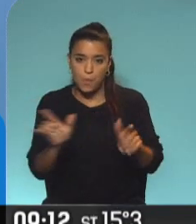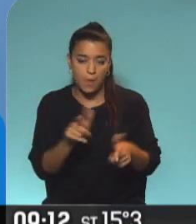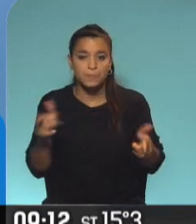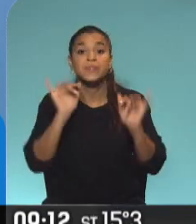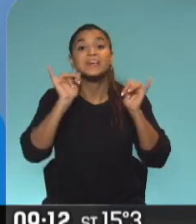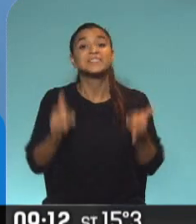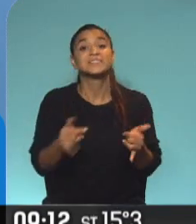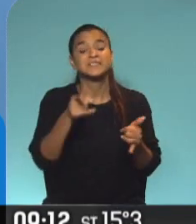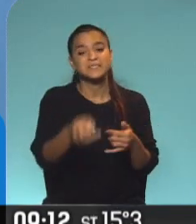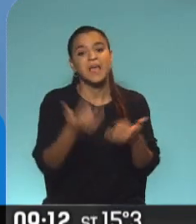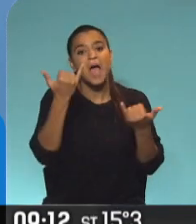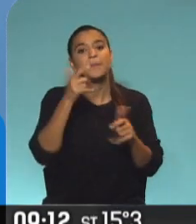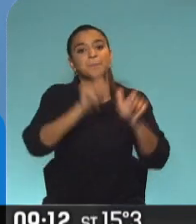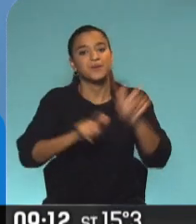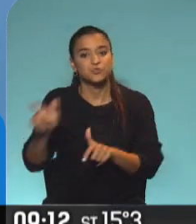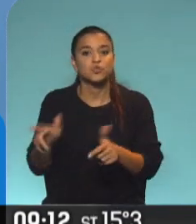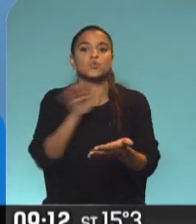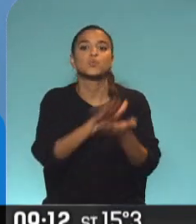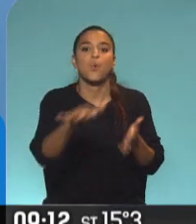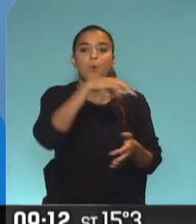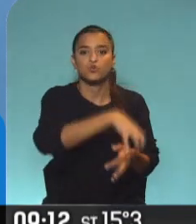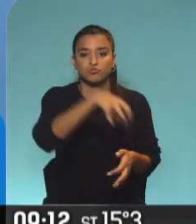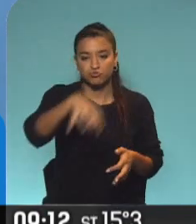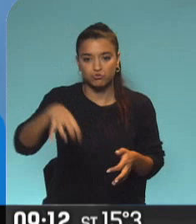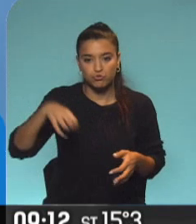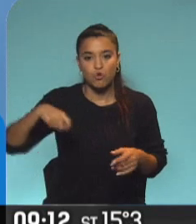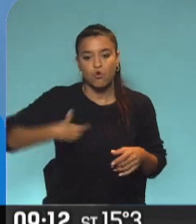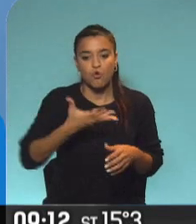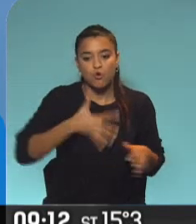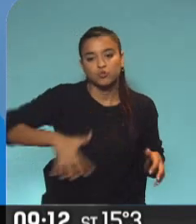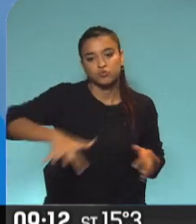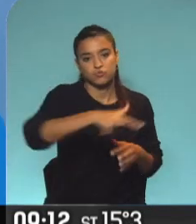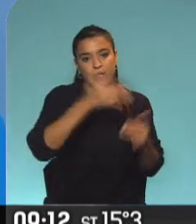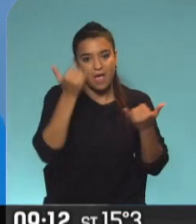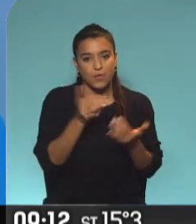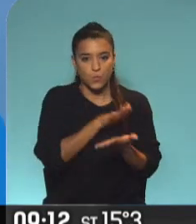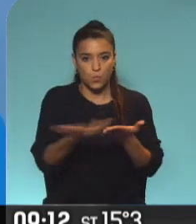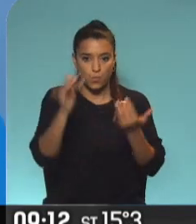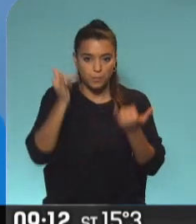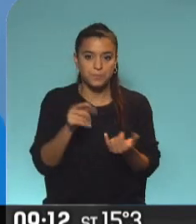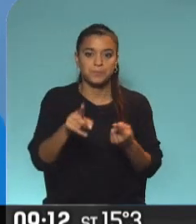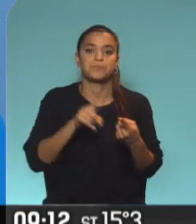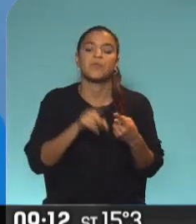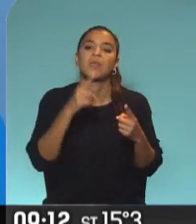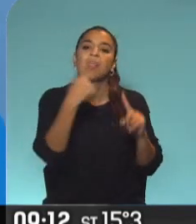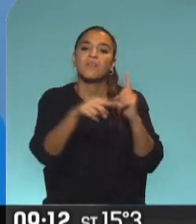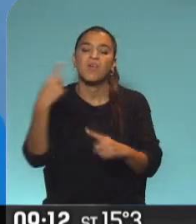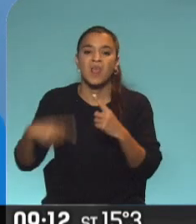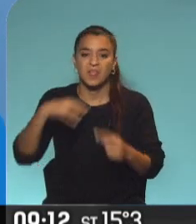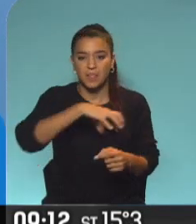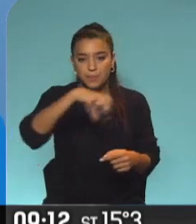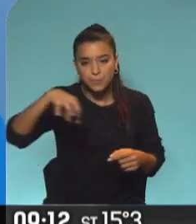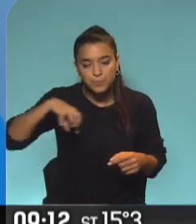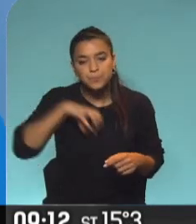tenemos casos en nuevos departamentos y conglomerados de casos en diferentes departamentos.